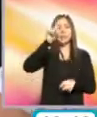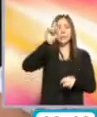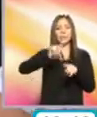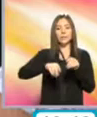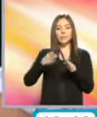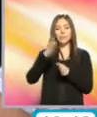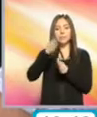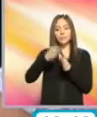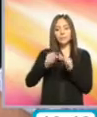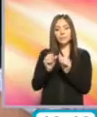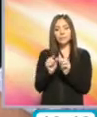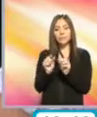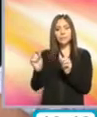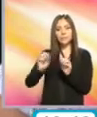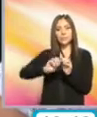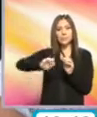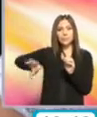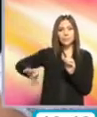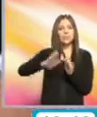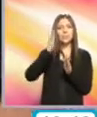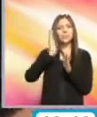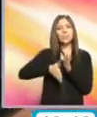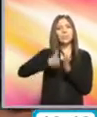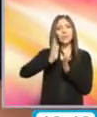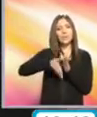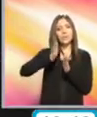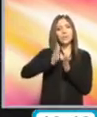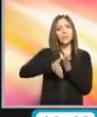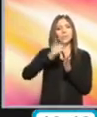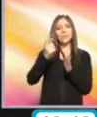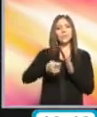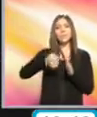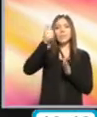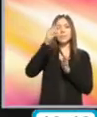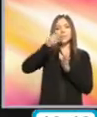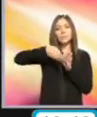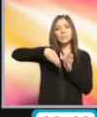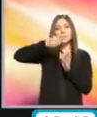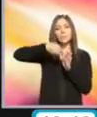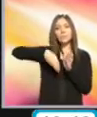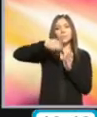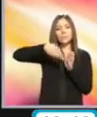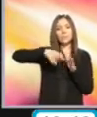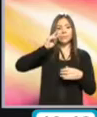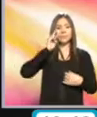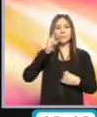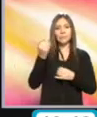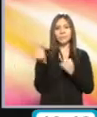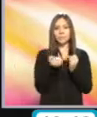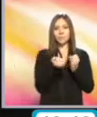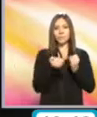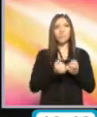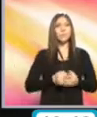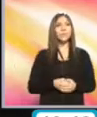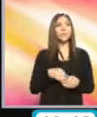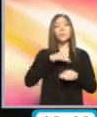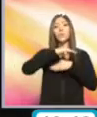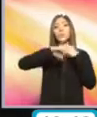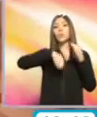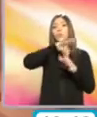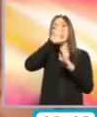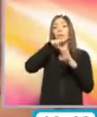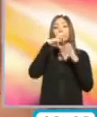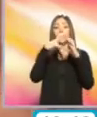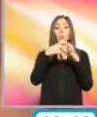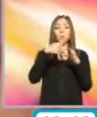puntita Ajá. de aquí. A ver si alcanza a ver allá. Vamos a Sí. cortar primero las tiritas. A O lo sea, no largo. toda la cebolla así. No,